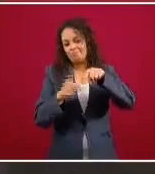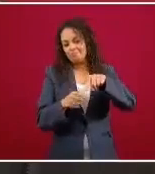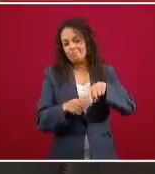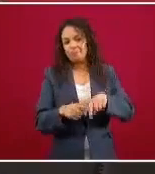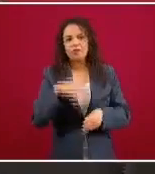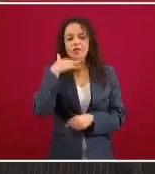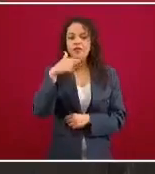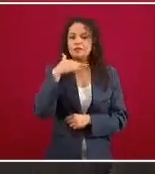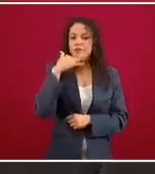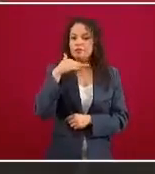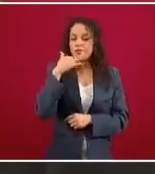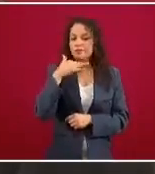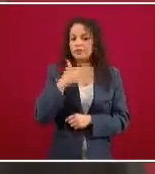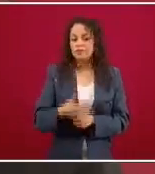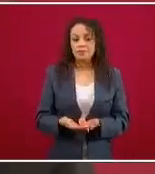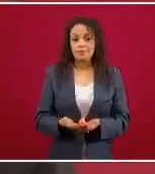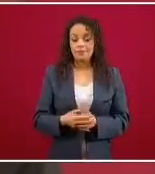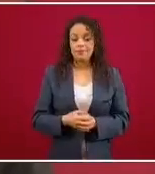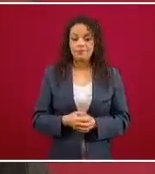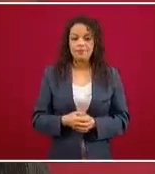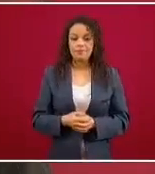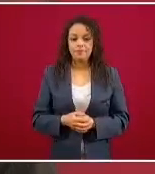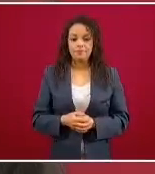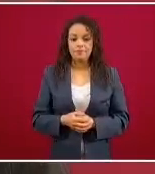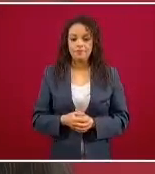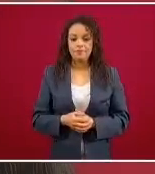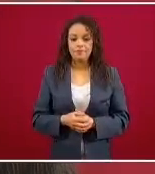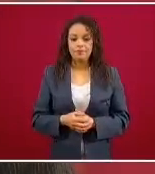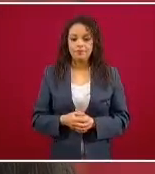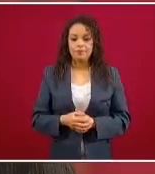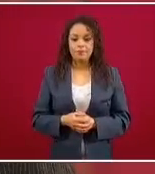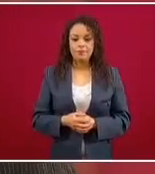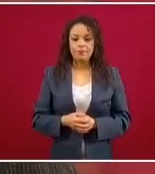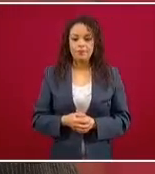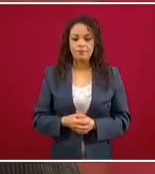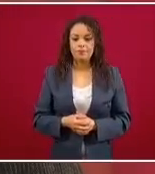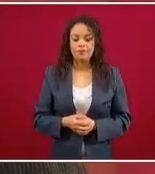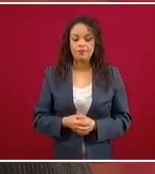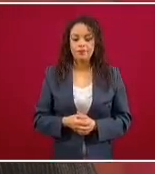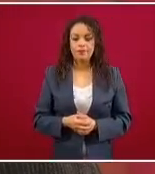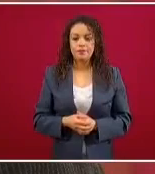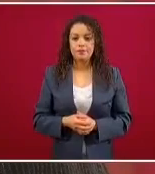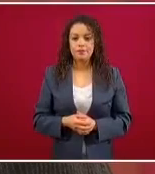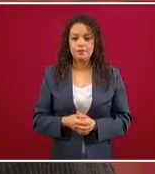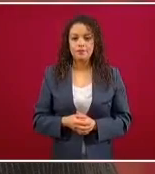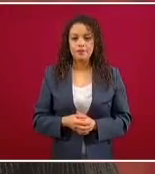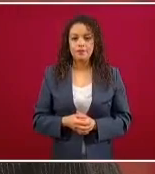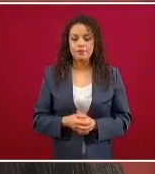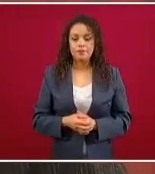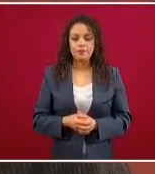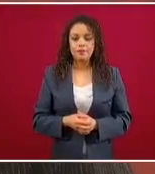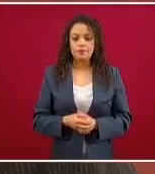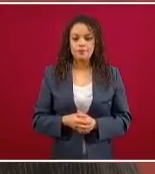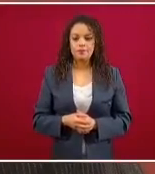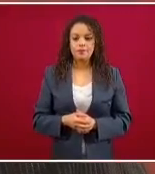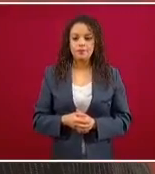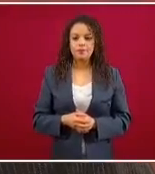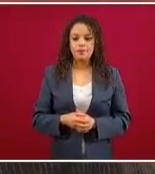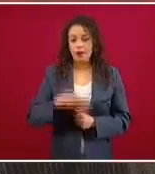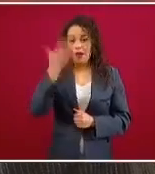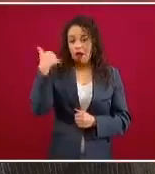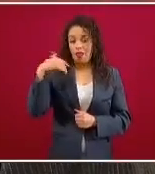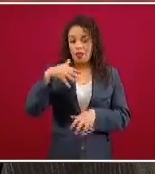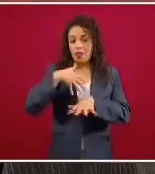Si me preguntan, como lo decía yo en los